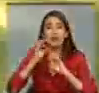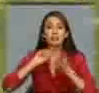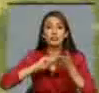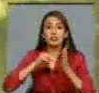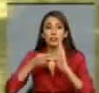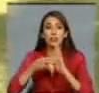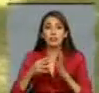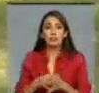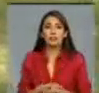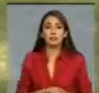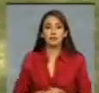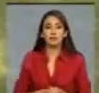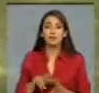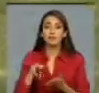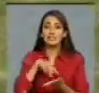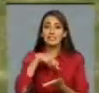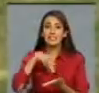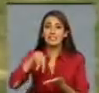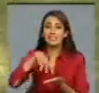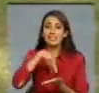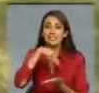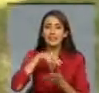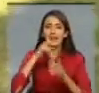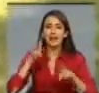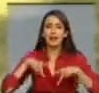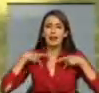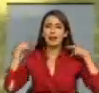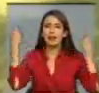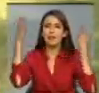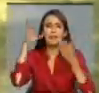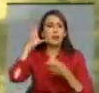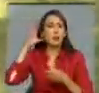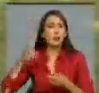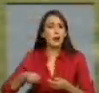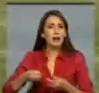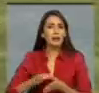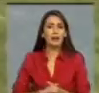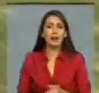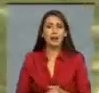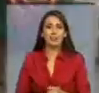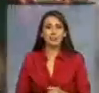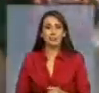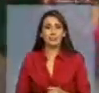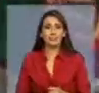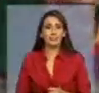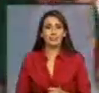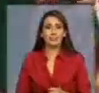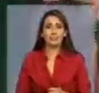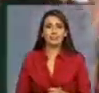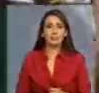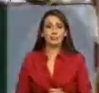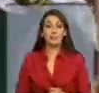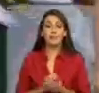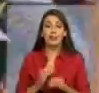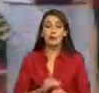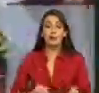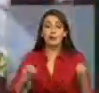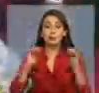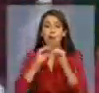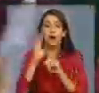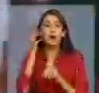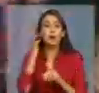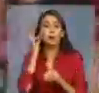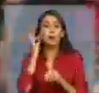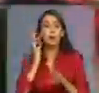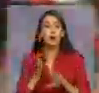tan, tararán, tan, tan, tan, tan, y que viva Cuenca, chola, cuencana, mi chola, esas mis cholas. Pero la chola es buena moza de antes,